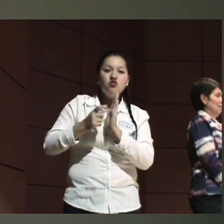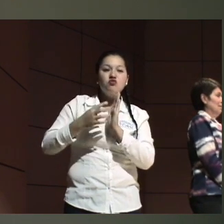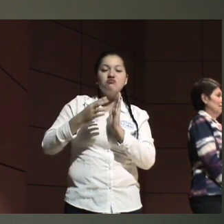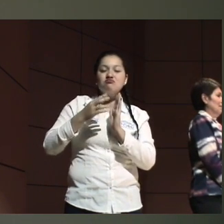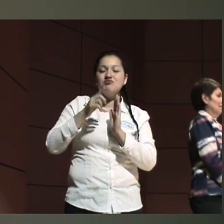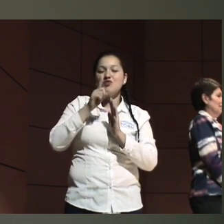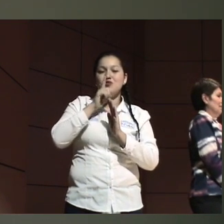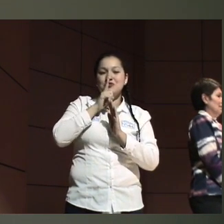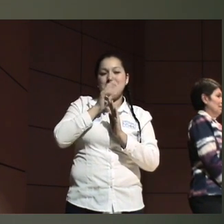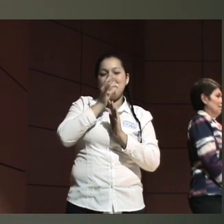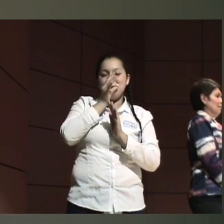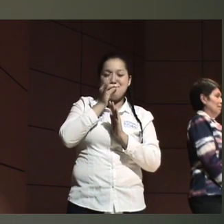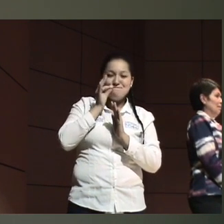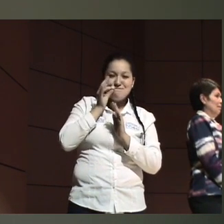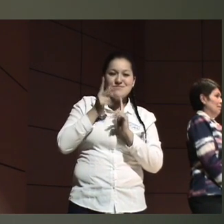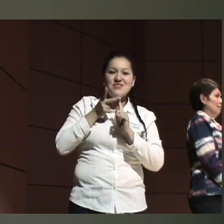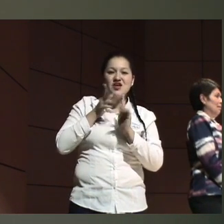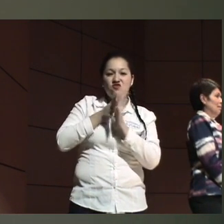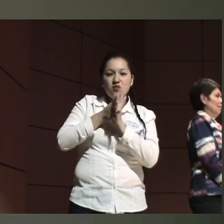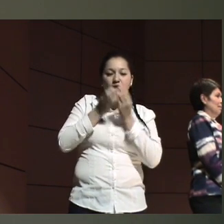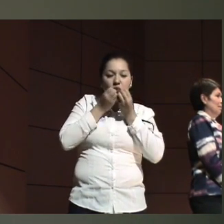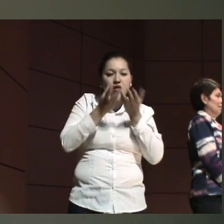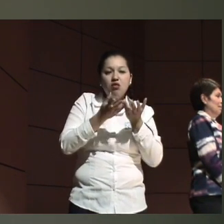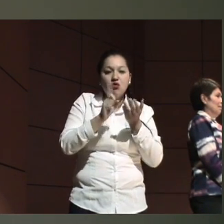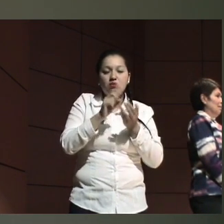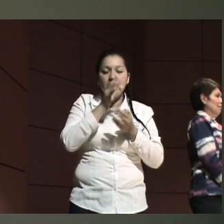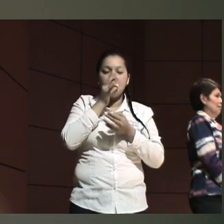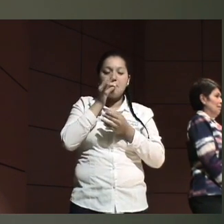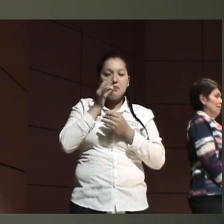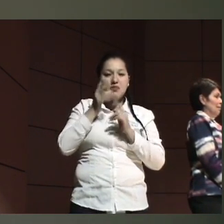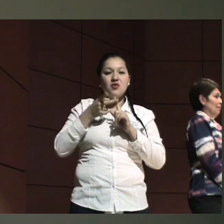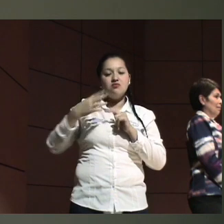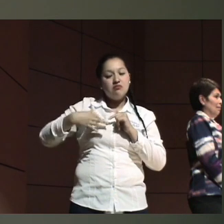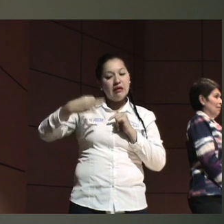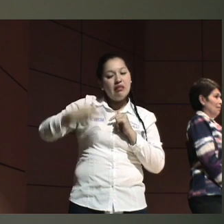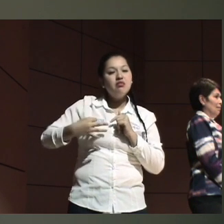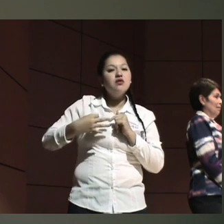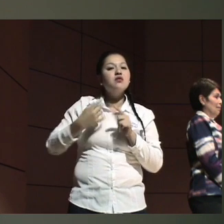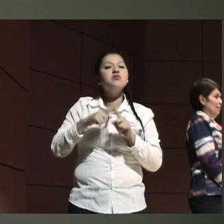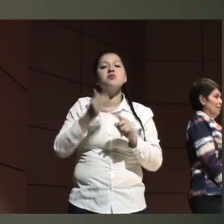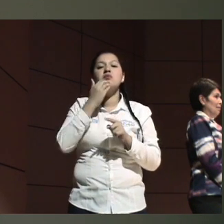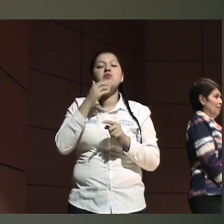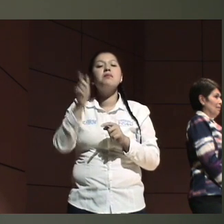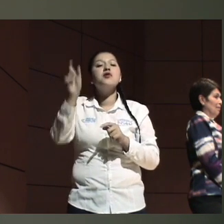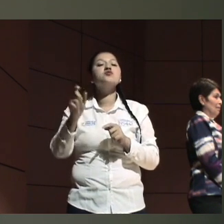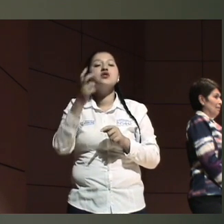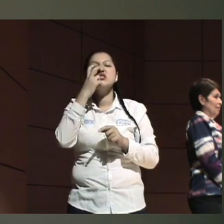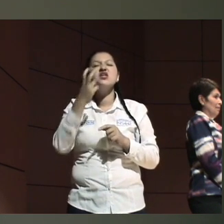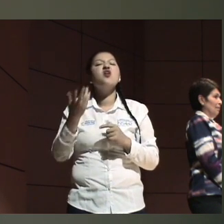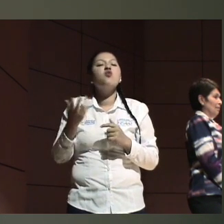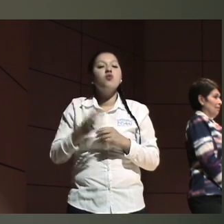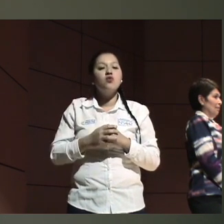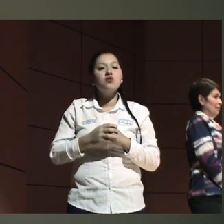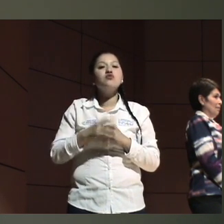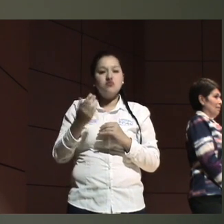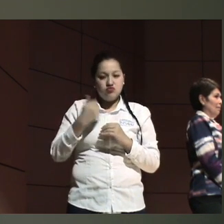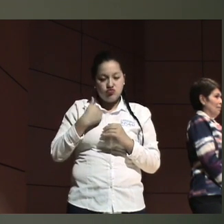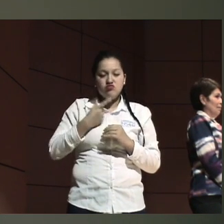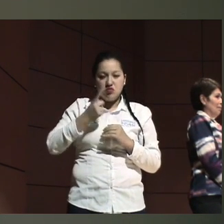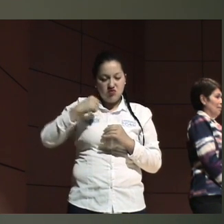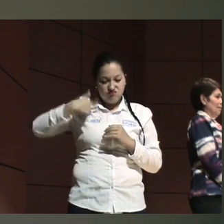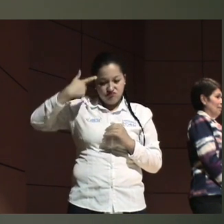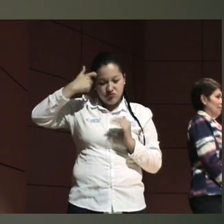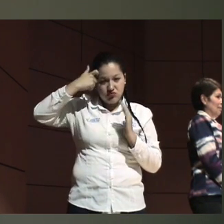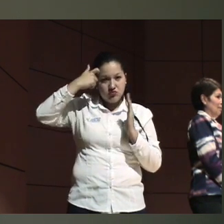demás pero qué pasa cuando esa persona es alguien con discapacidad visual entonces es el reto de nosotros